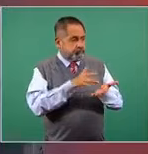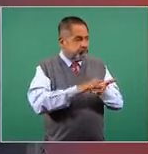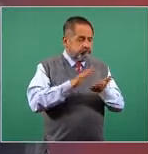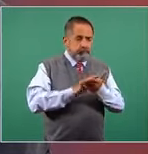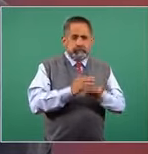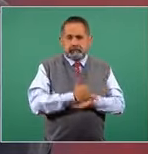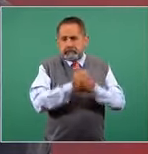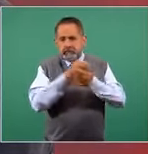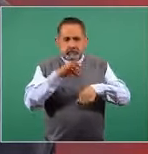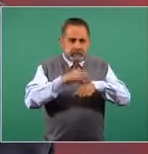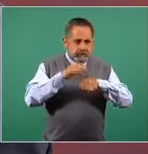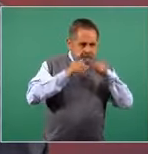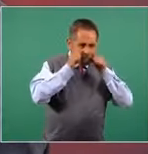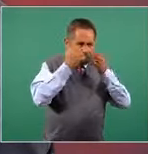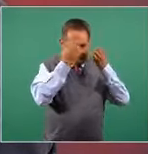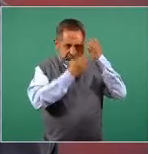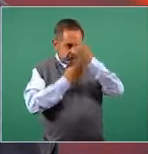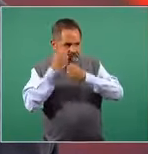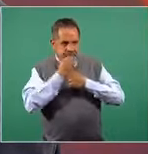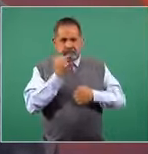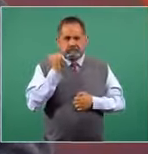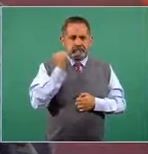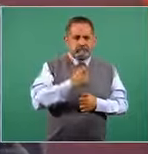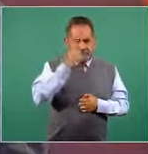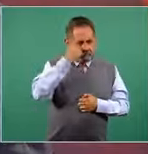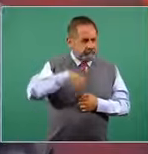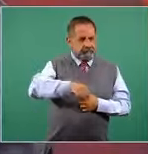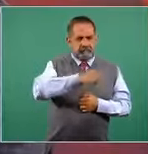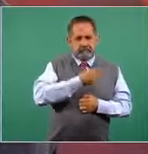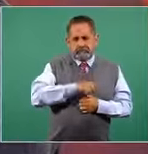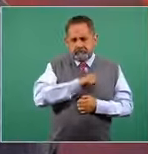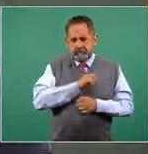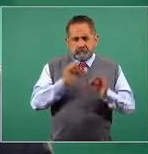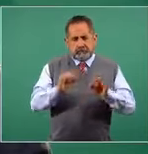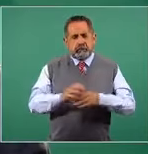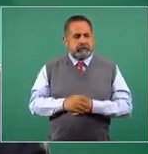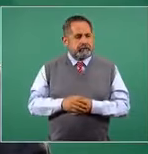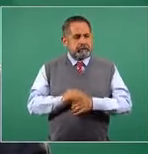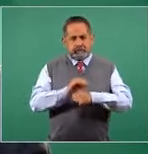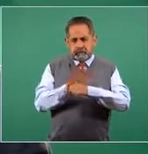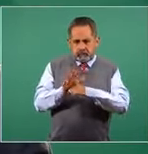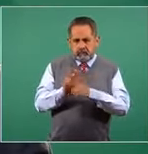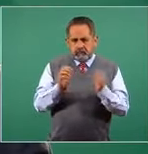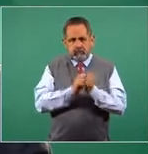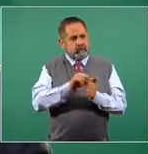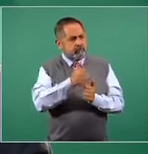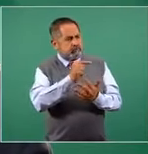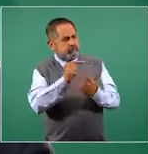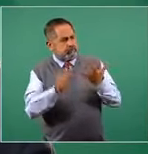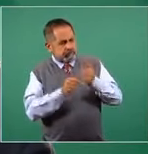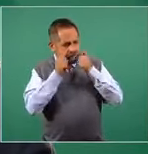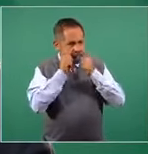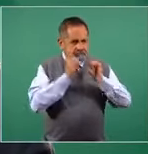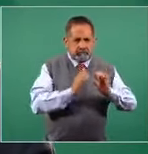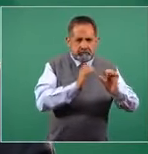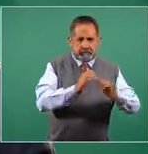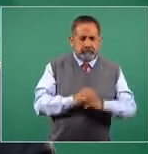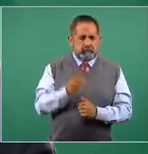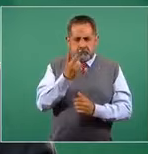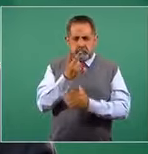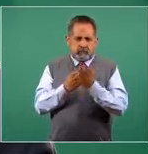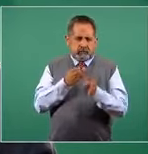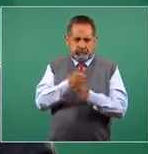médica para las condiciones de salud, más allá de COVID, de quienes participan en el proceso electoral. Entonces, eso es lo que